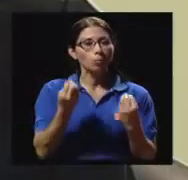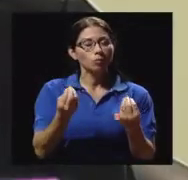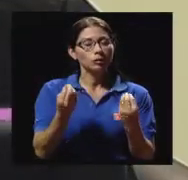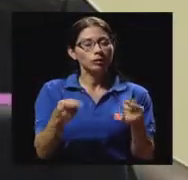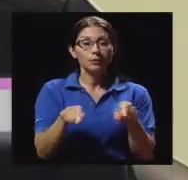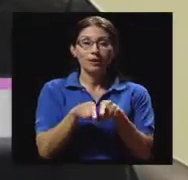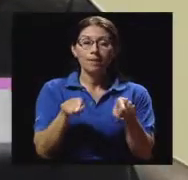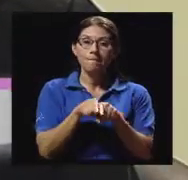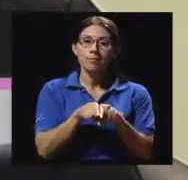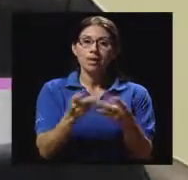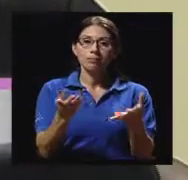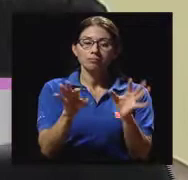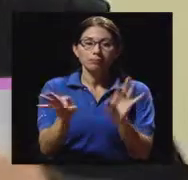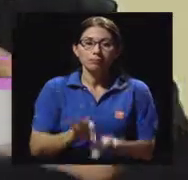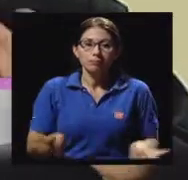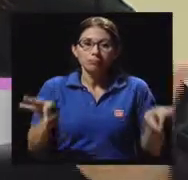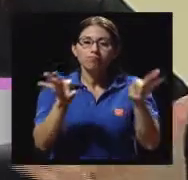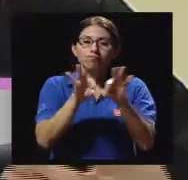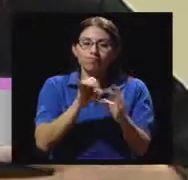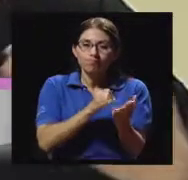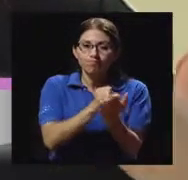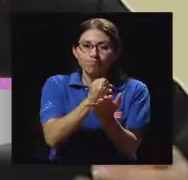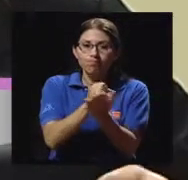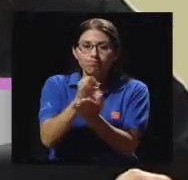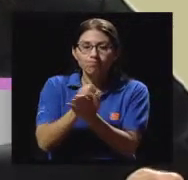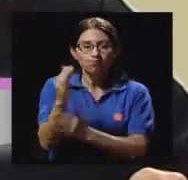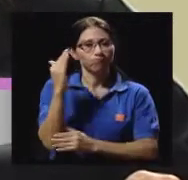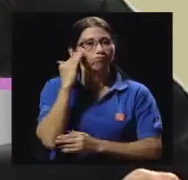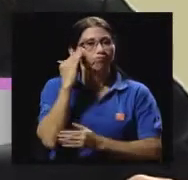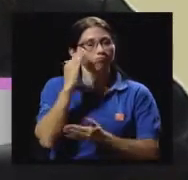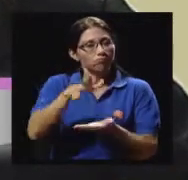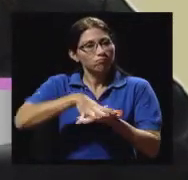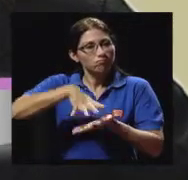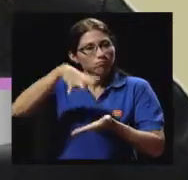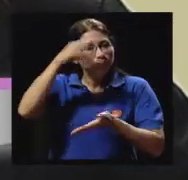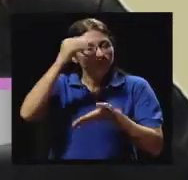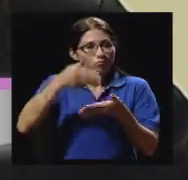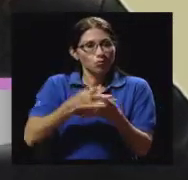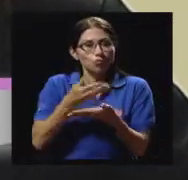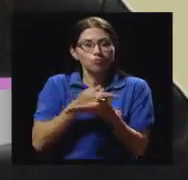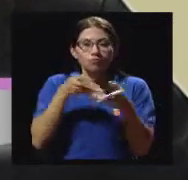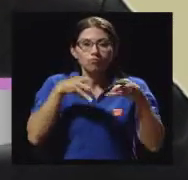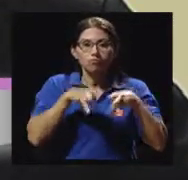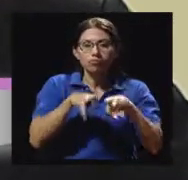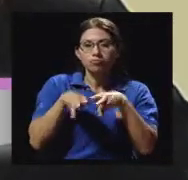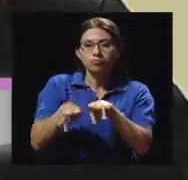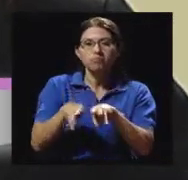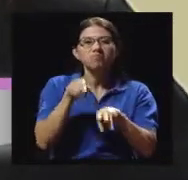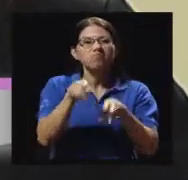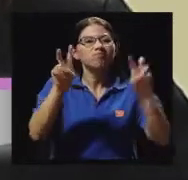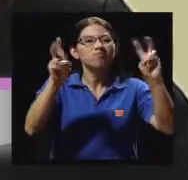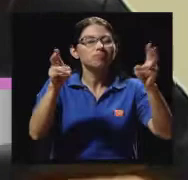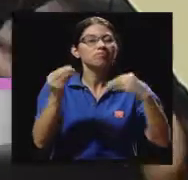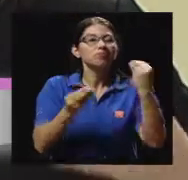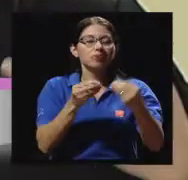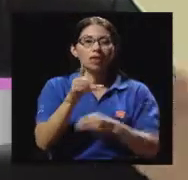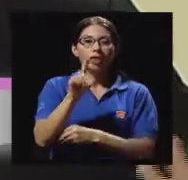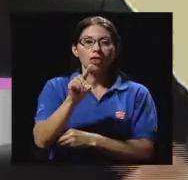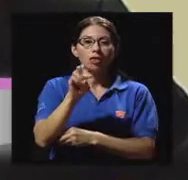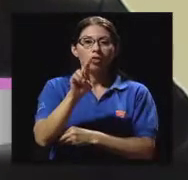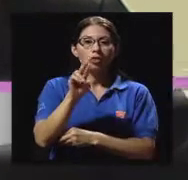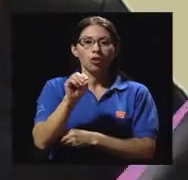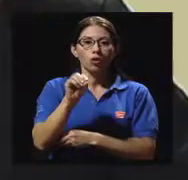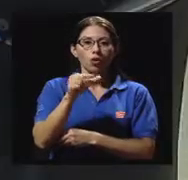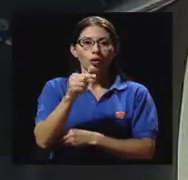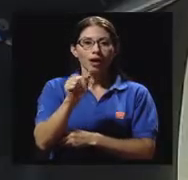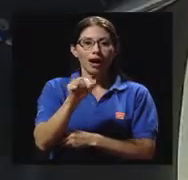también para ello es importante también investigar, conocer, aprender de las nuevas metodologías, y se trata de la drogadicción o el consumo de